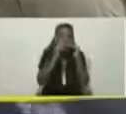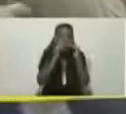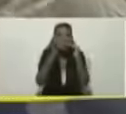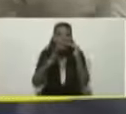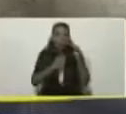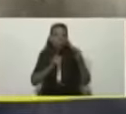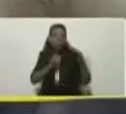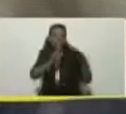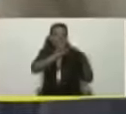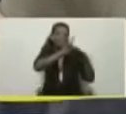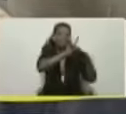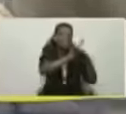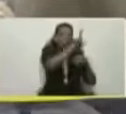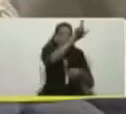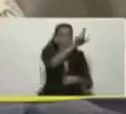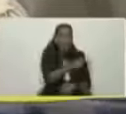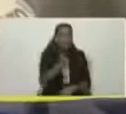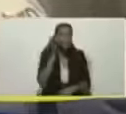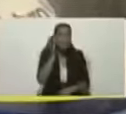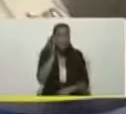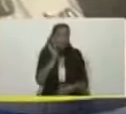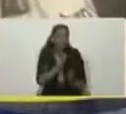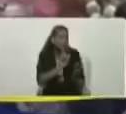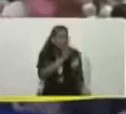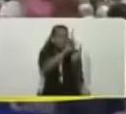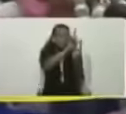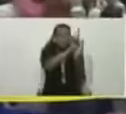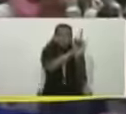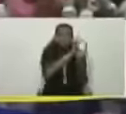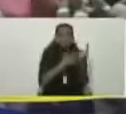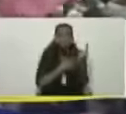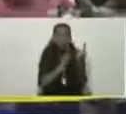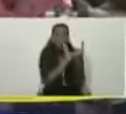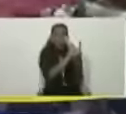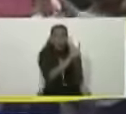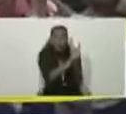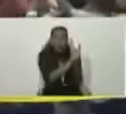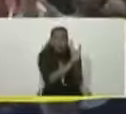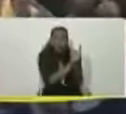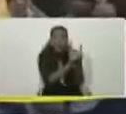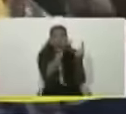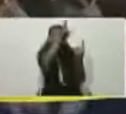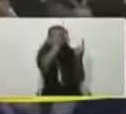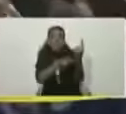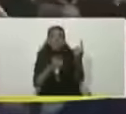amor protector hacia la mujer. Amor protector.